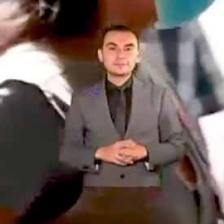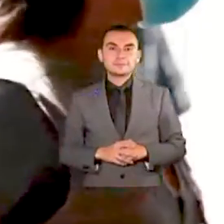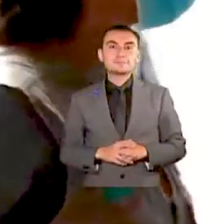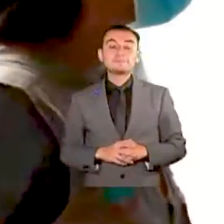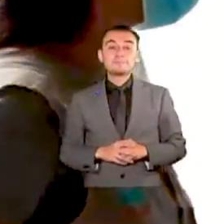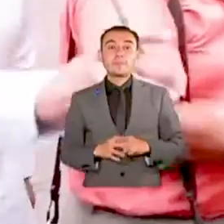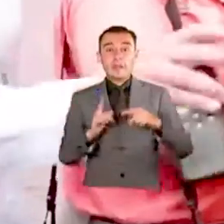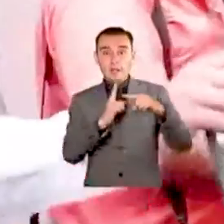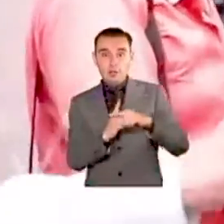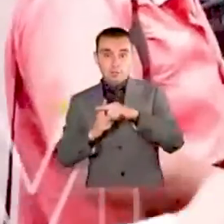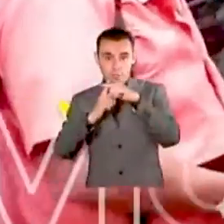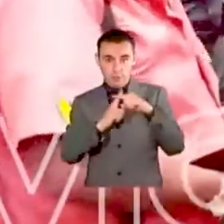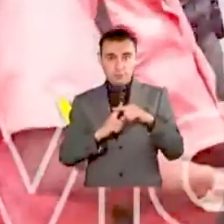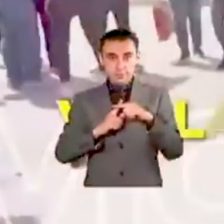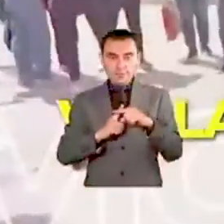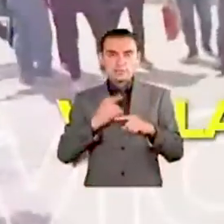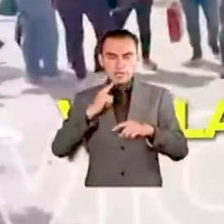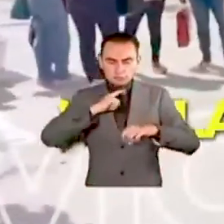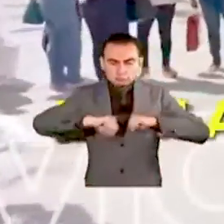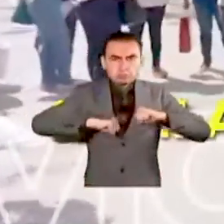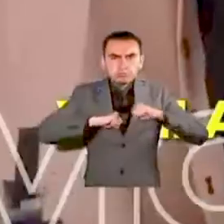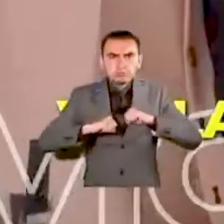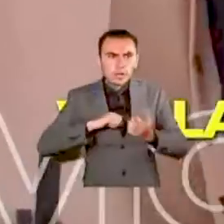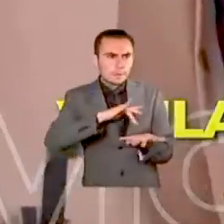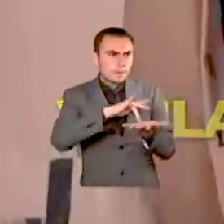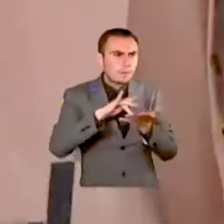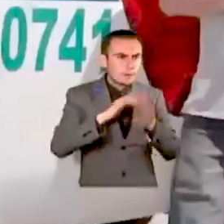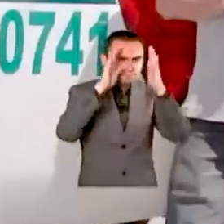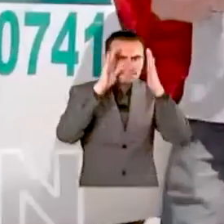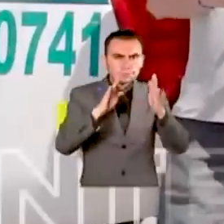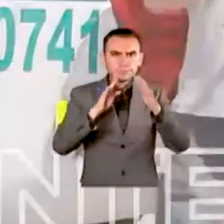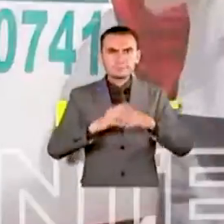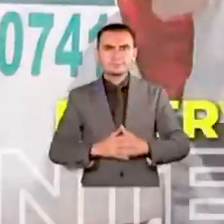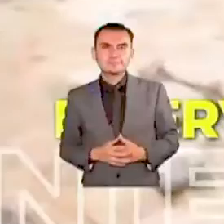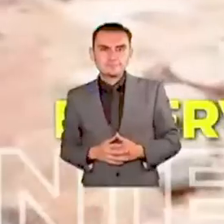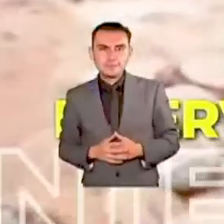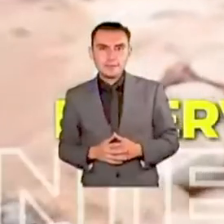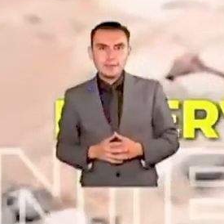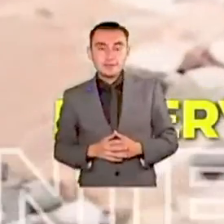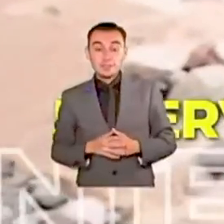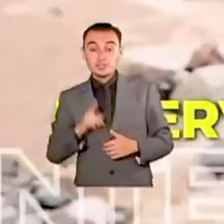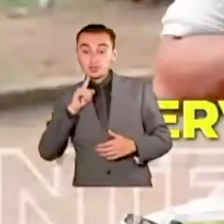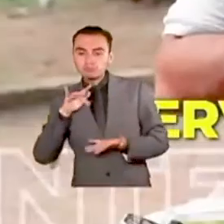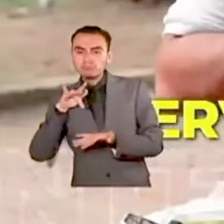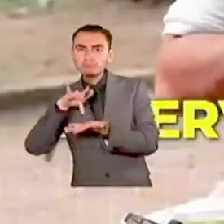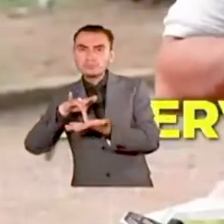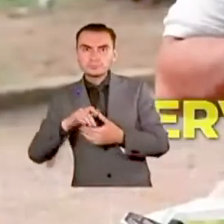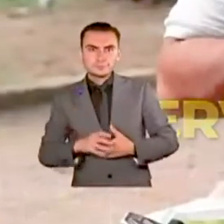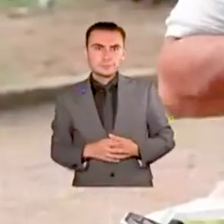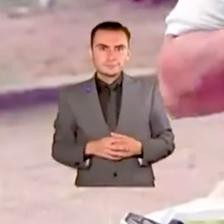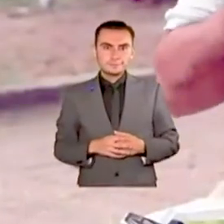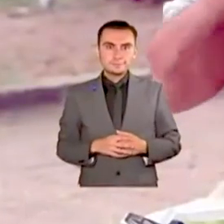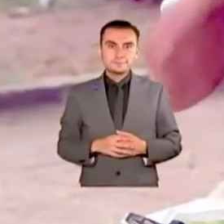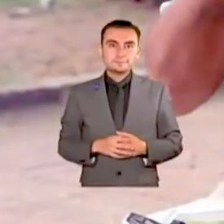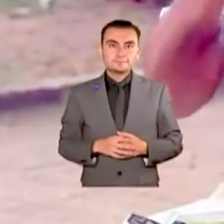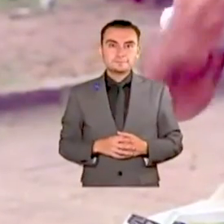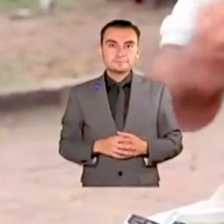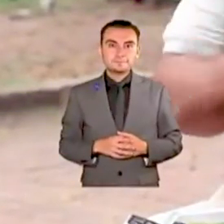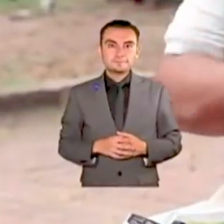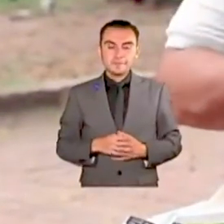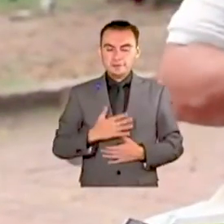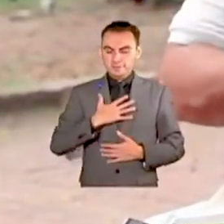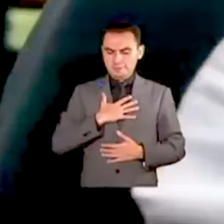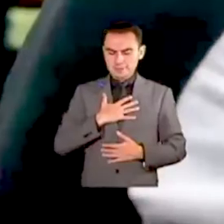La Procuraduría General de la Nación está vigilando, interviniendo. Para mí